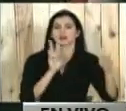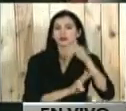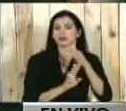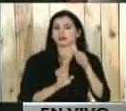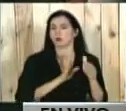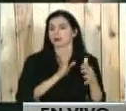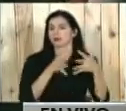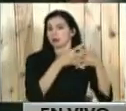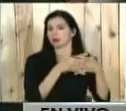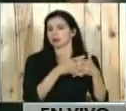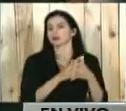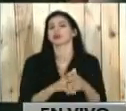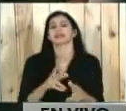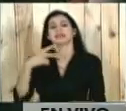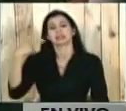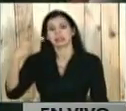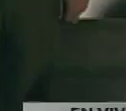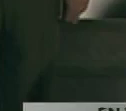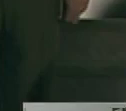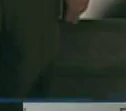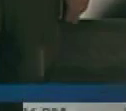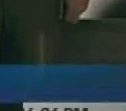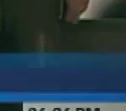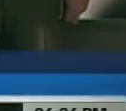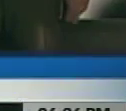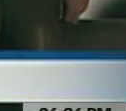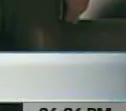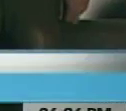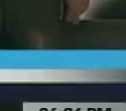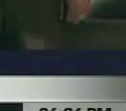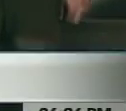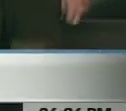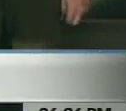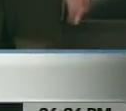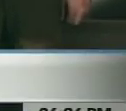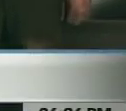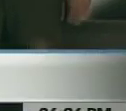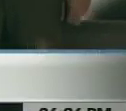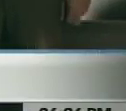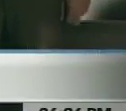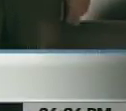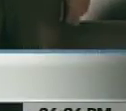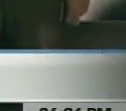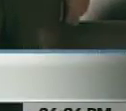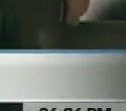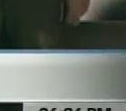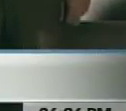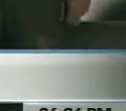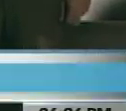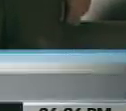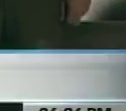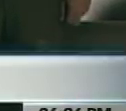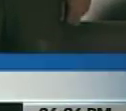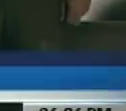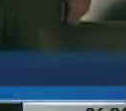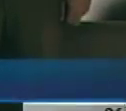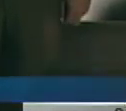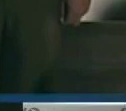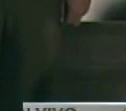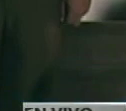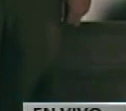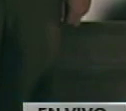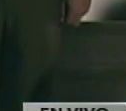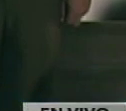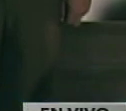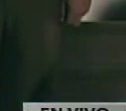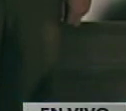En segundo lugar, bueno, Venezuela es una democracia movilizada, que siga movilizada la democracia en